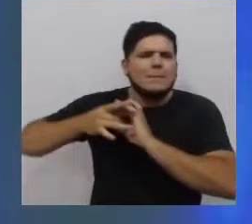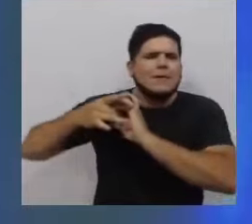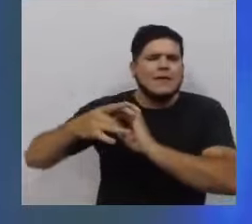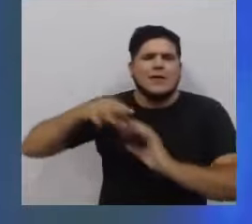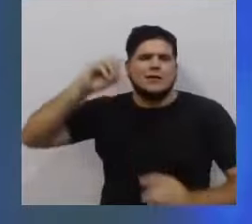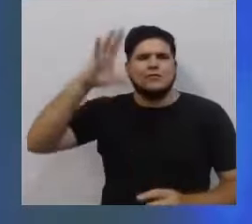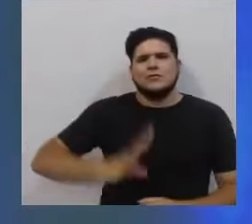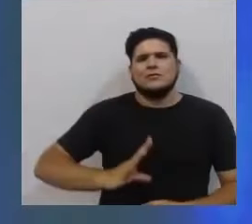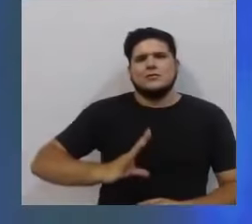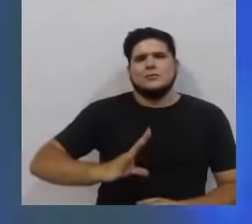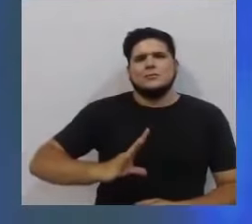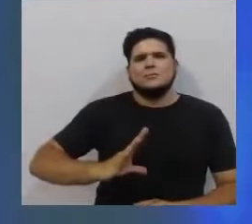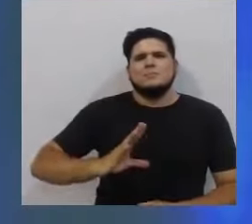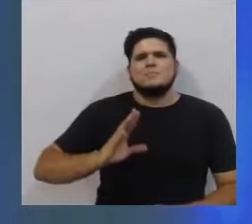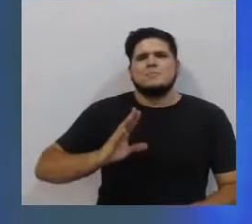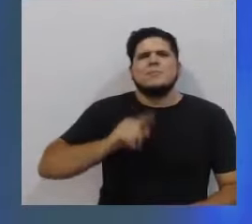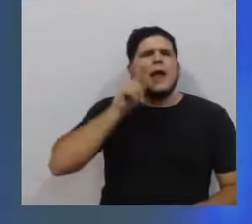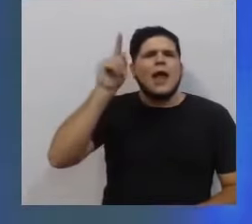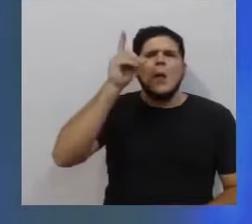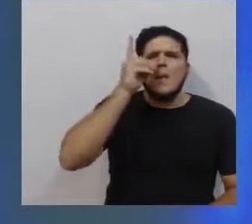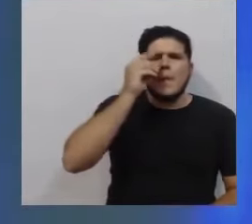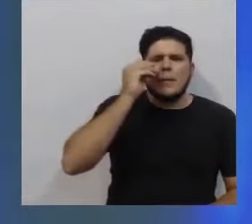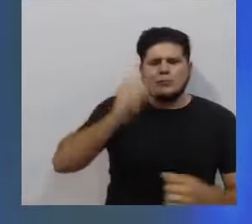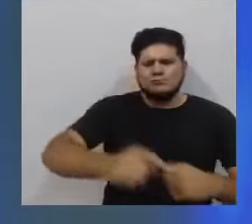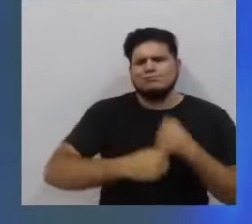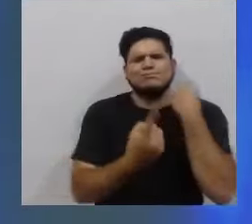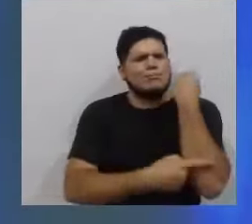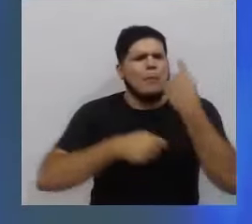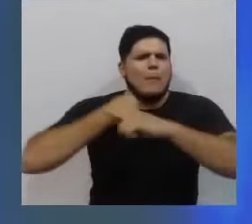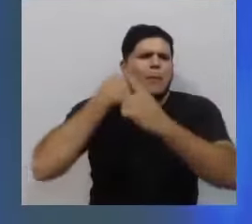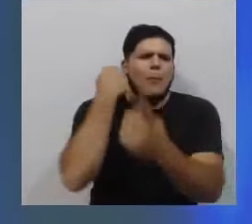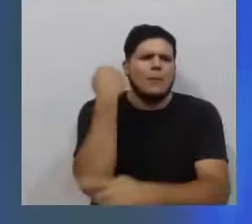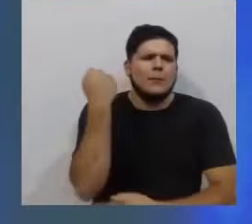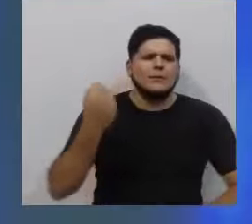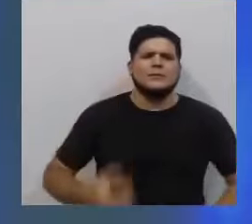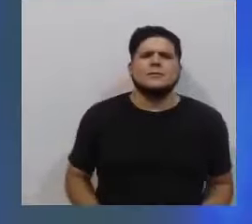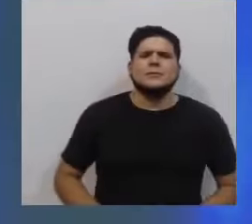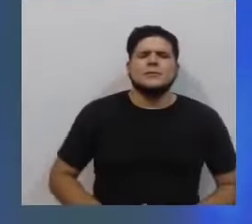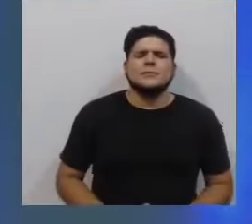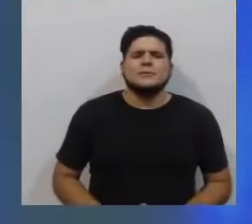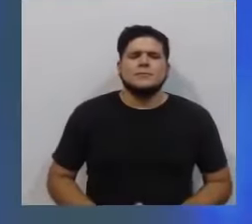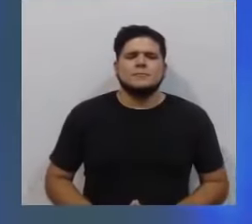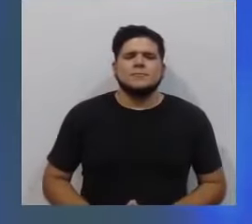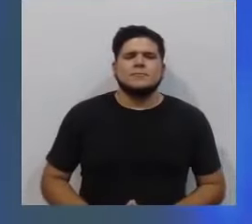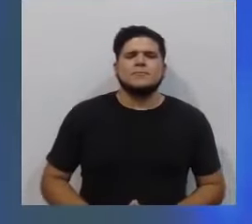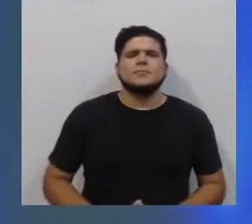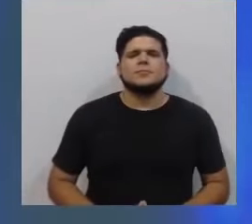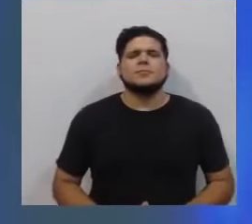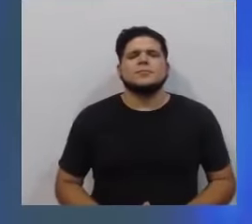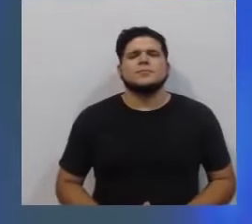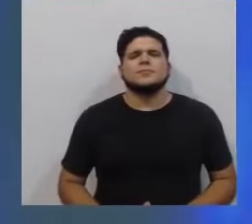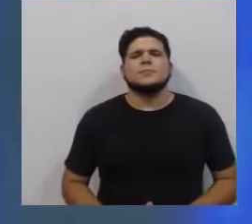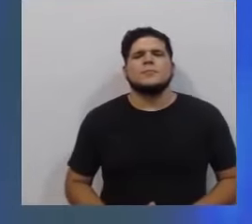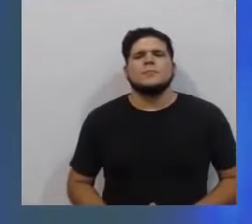poderoso y saber ese principio nos va a dar la capacidad de saber que el gran poder de